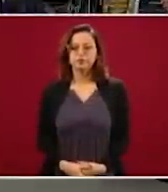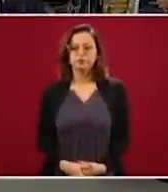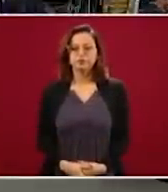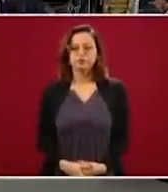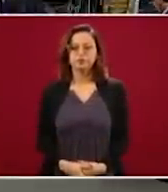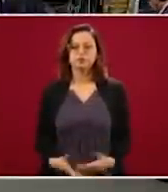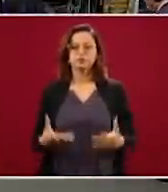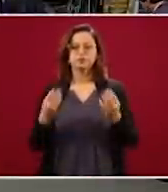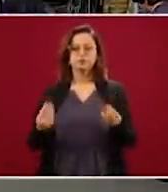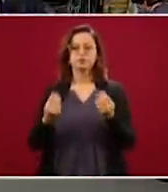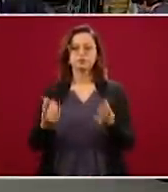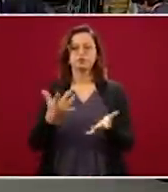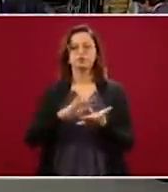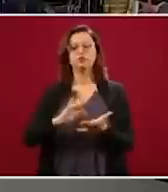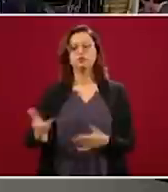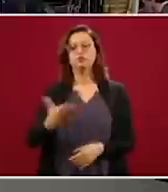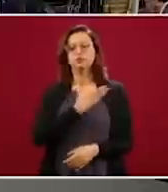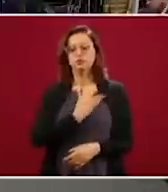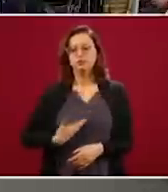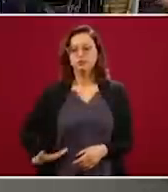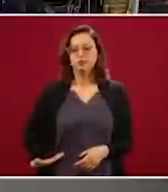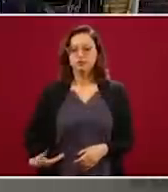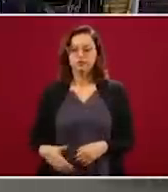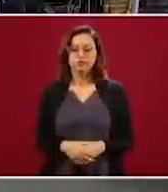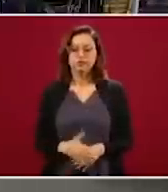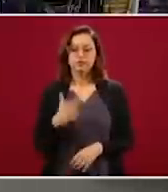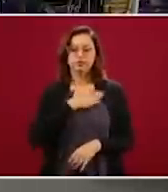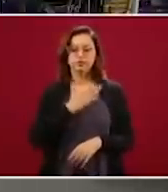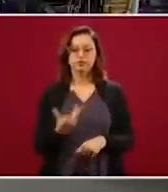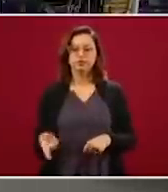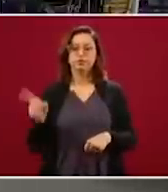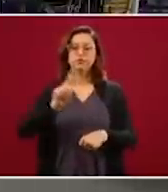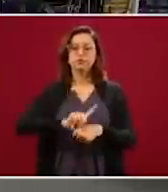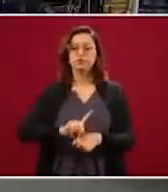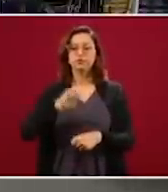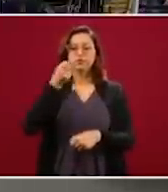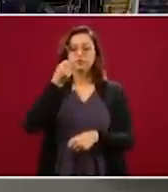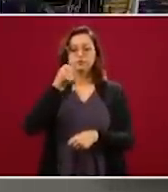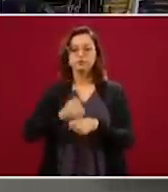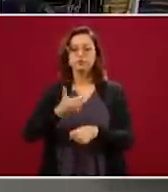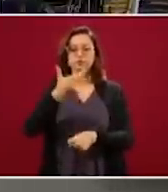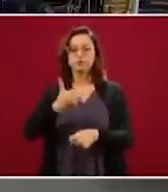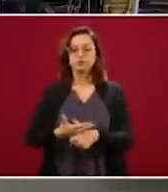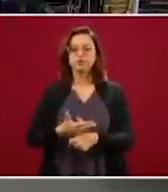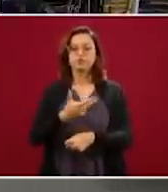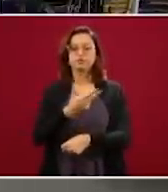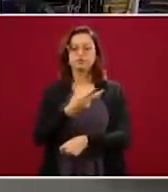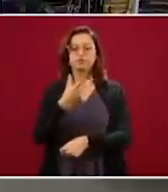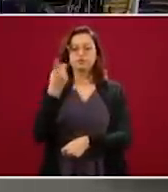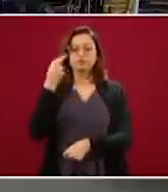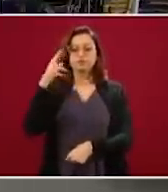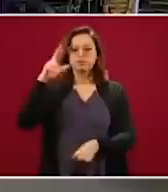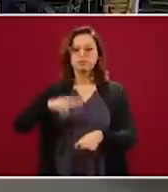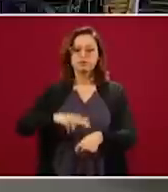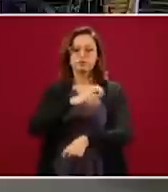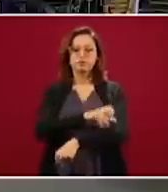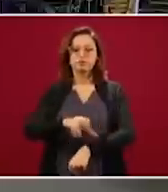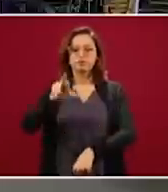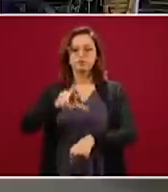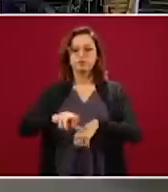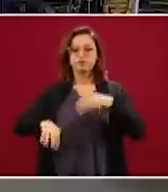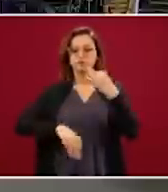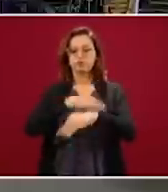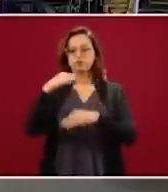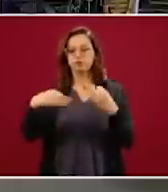Muchas gracias, presidente. Muy buenos días, secretario, directores, coordinador. Muy buenos días tengan todas y